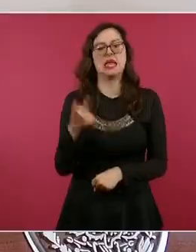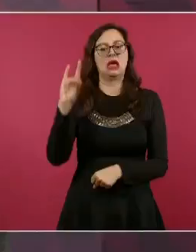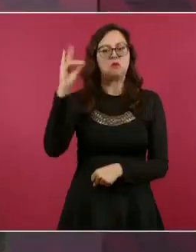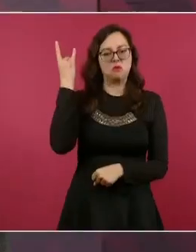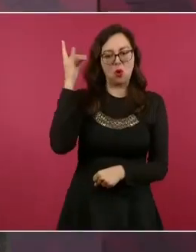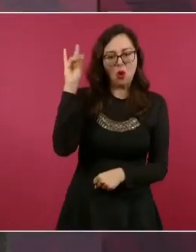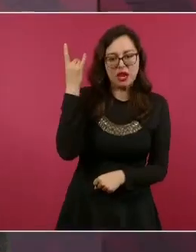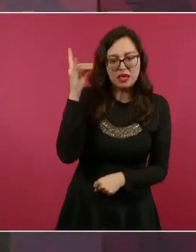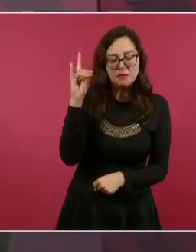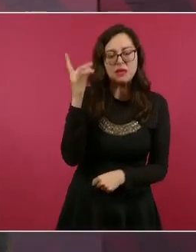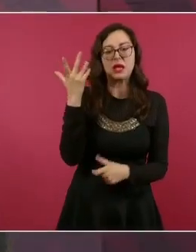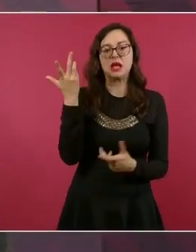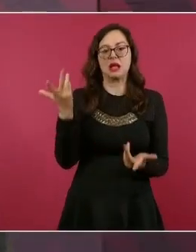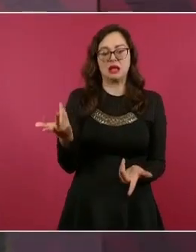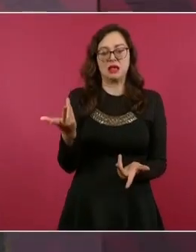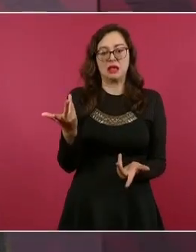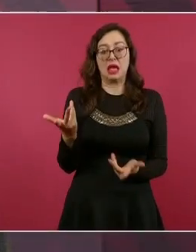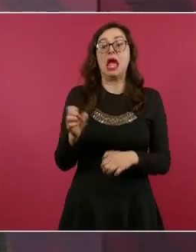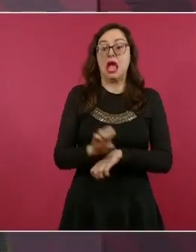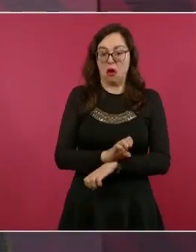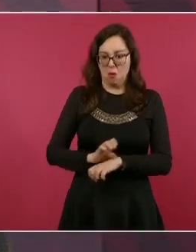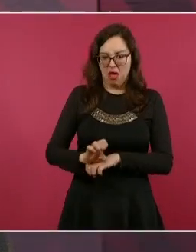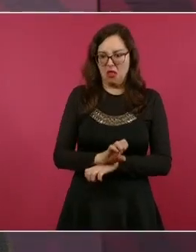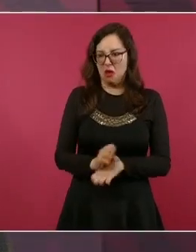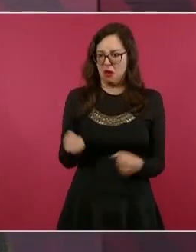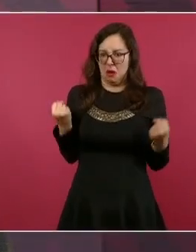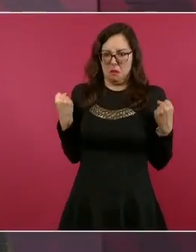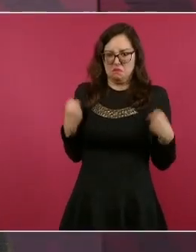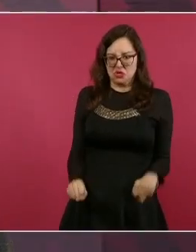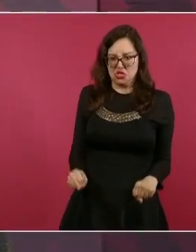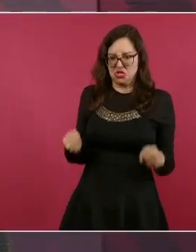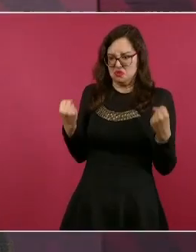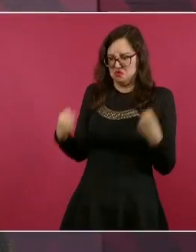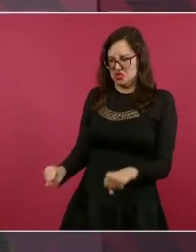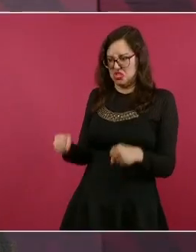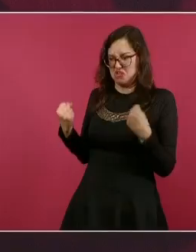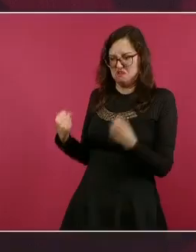Bolivia, incluso Ecuador,